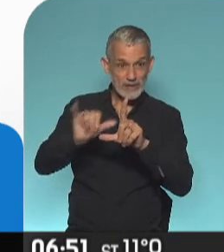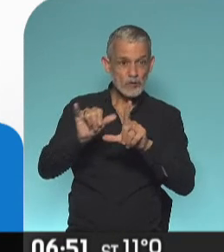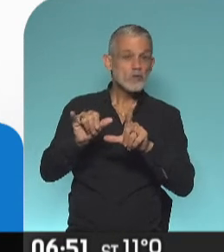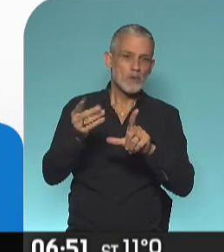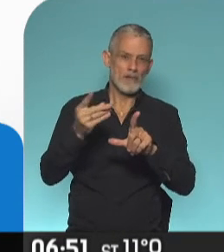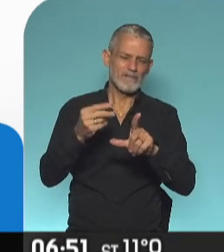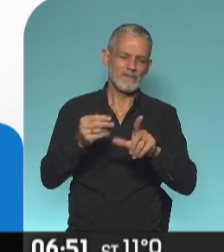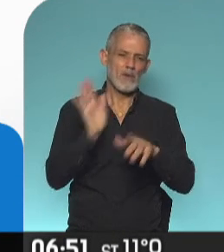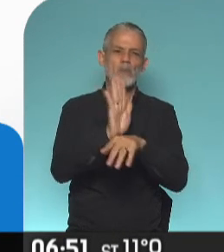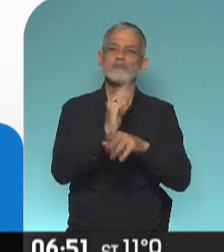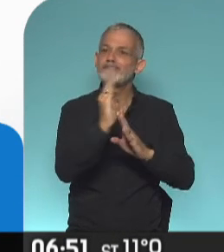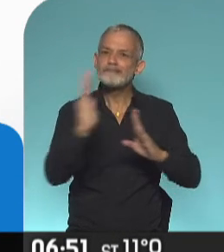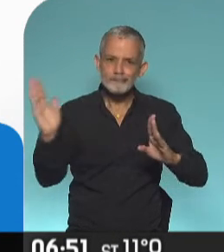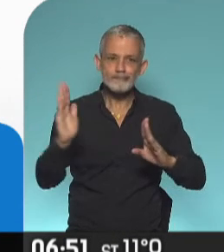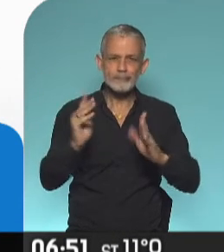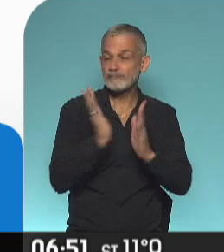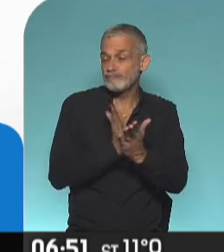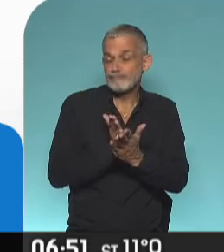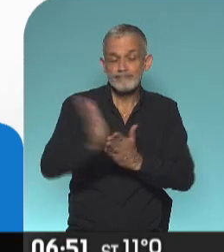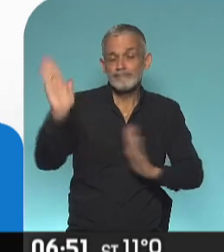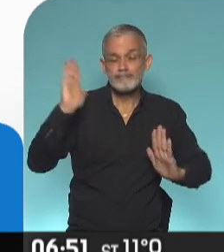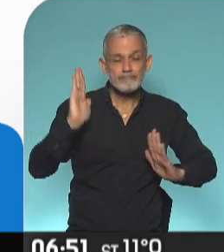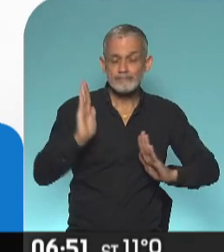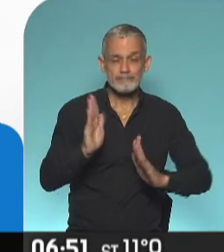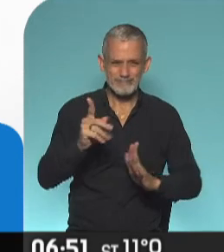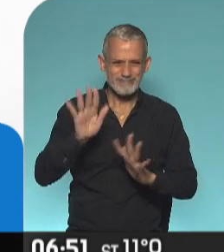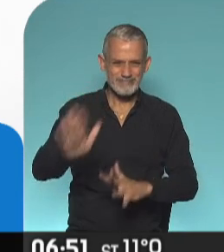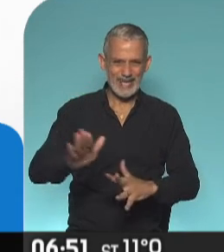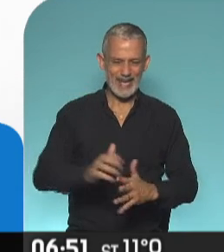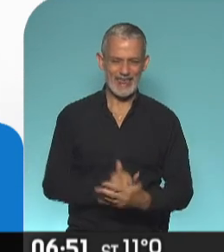es una biblioteca virtual que va a durar para la posteridad, expresó Flores.